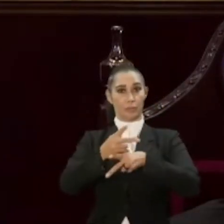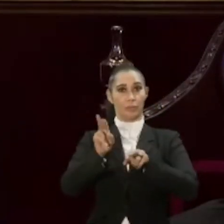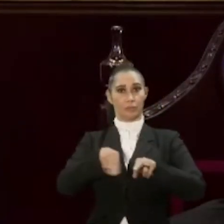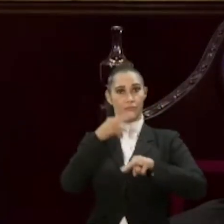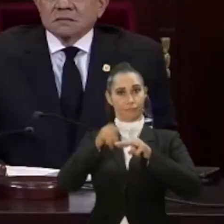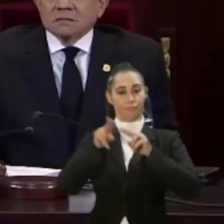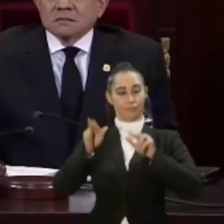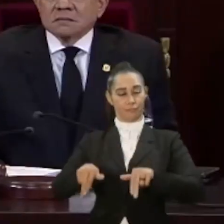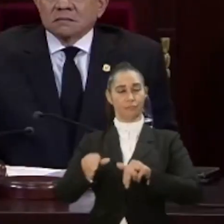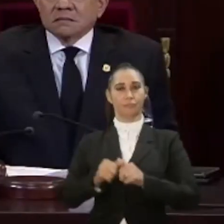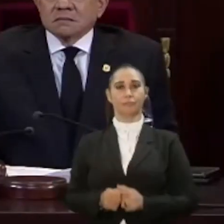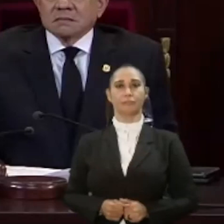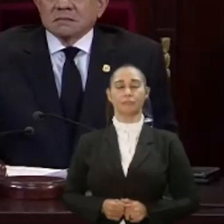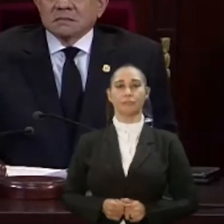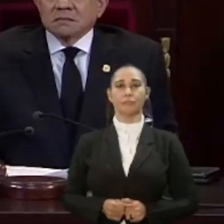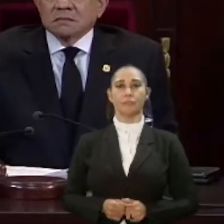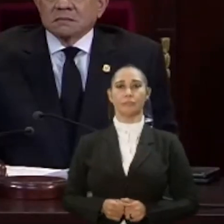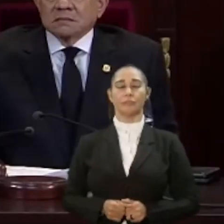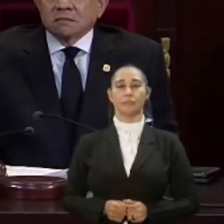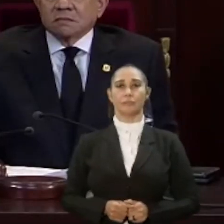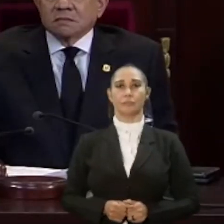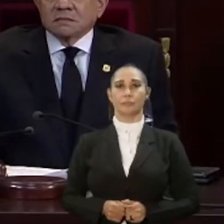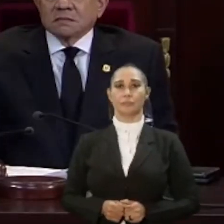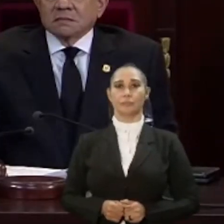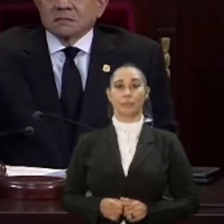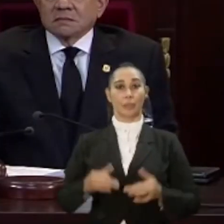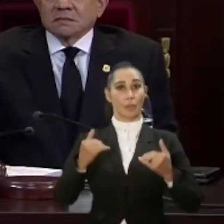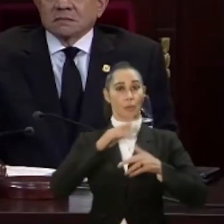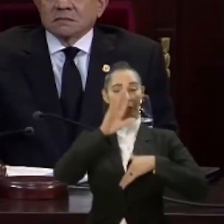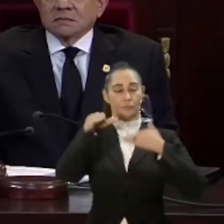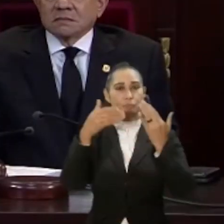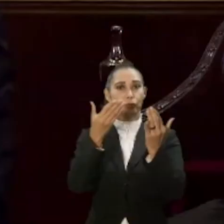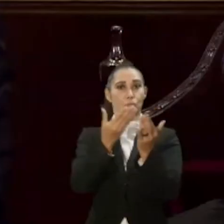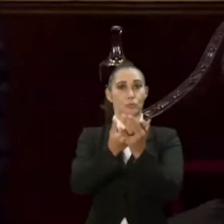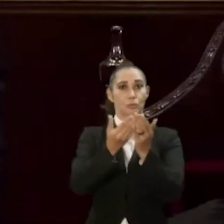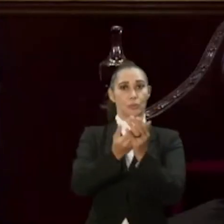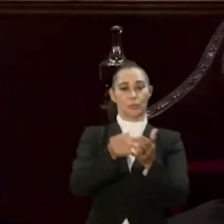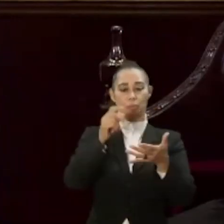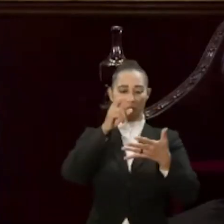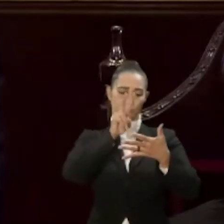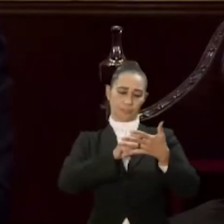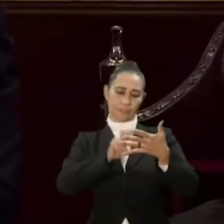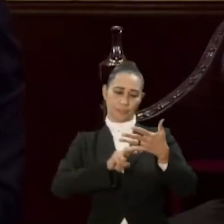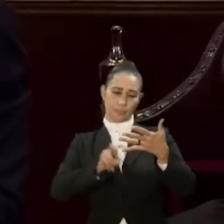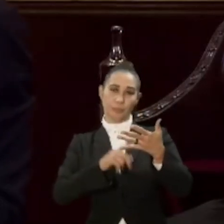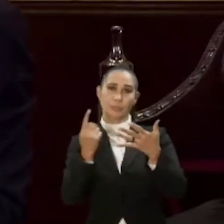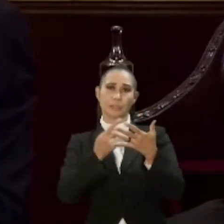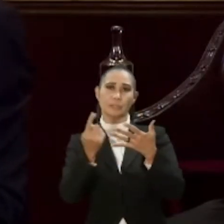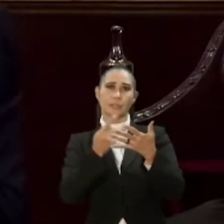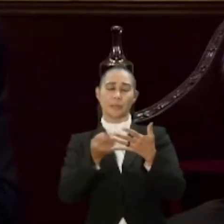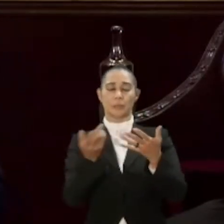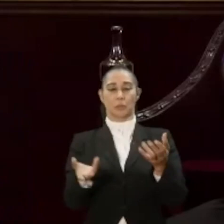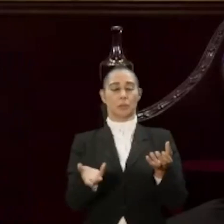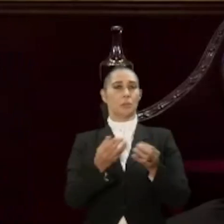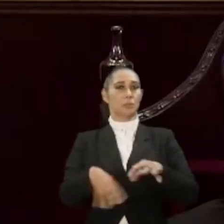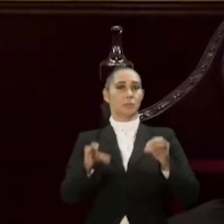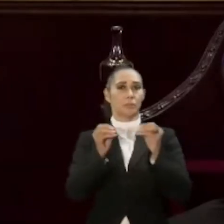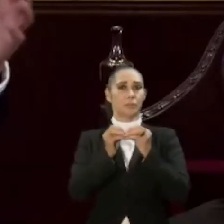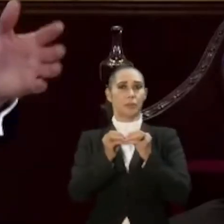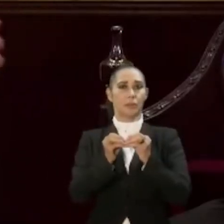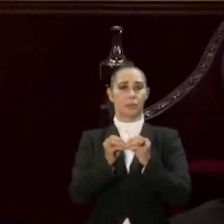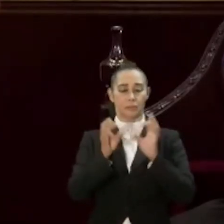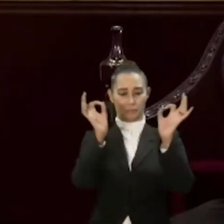nacional. En lo inmediato, todos debemos adoptar un mecanismo de consulta permanente que no necesariamente debe